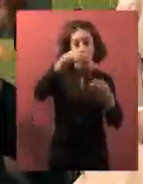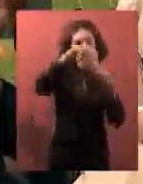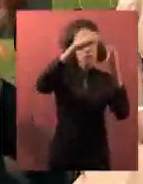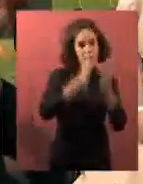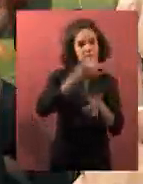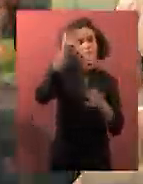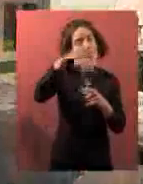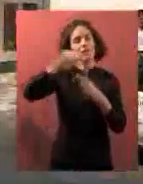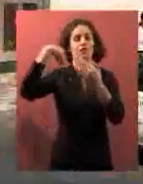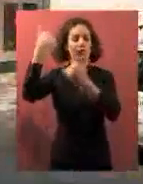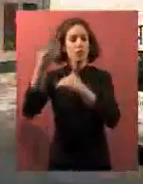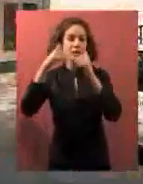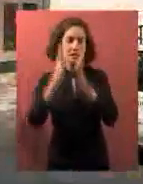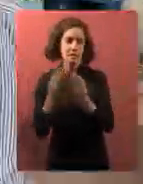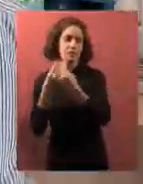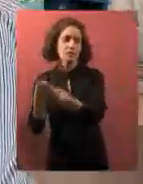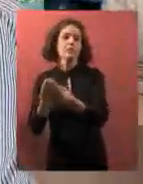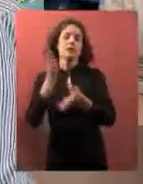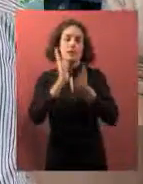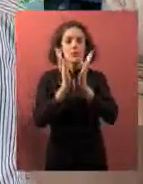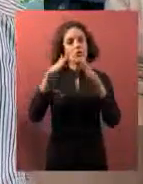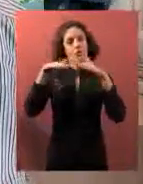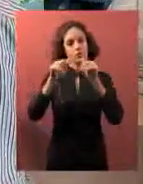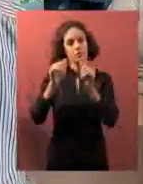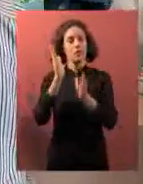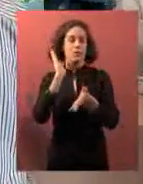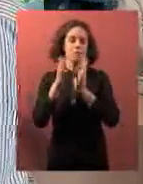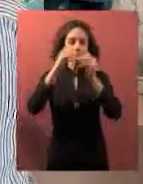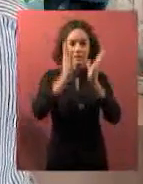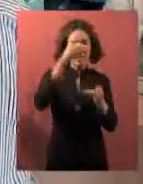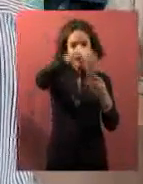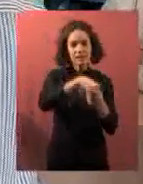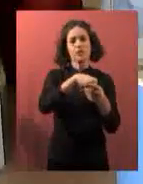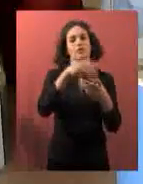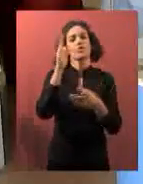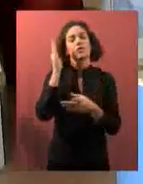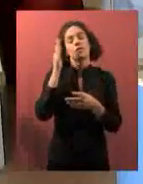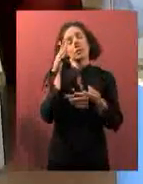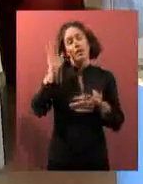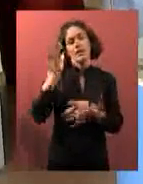Acompañamiento dentro y fuera del hogar. Rehabilitación y fisioterapia a domicilio. Excursiones